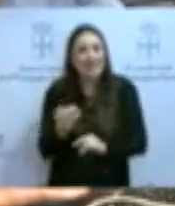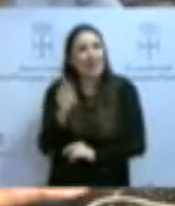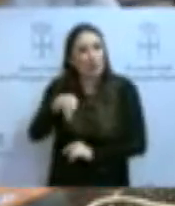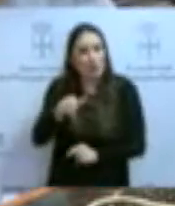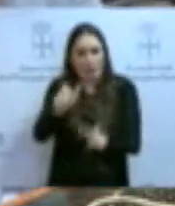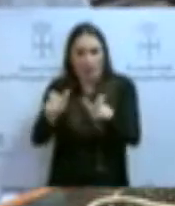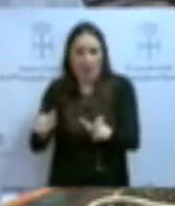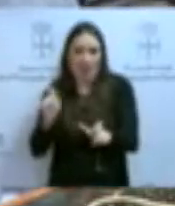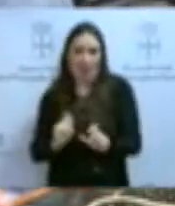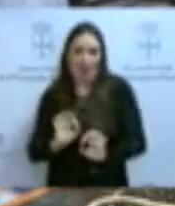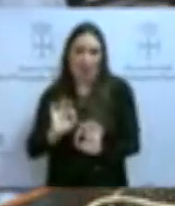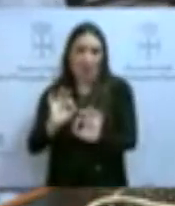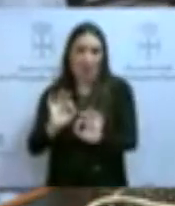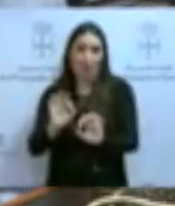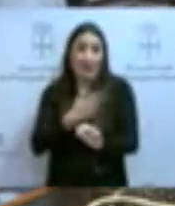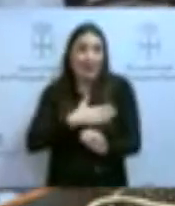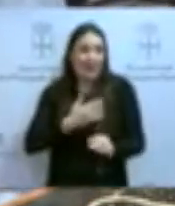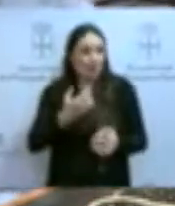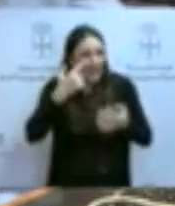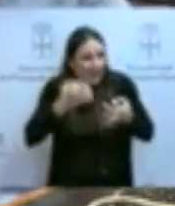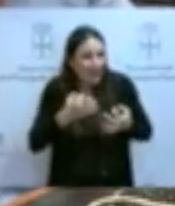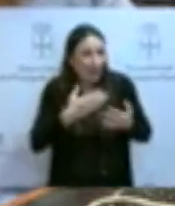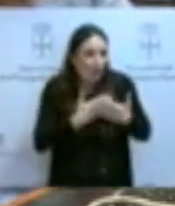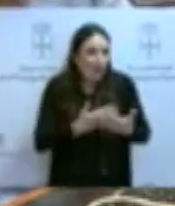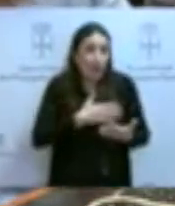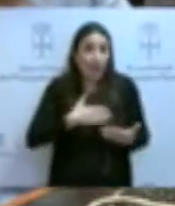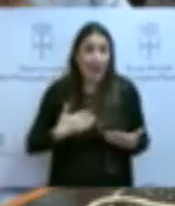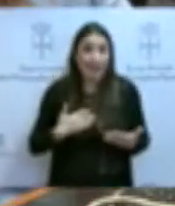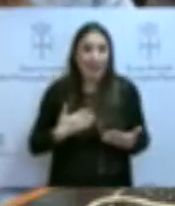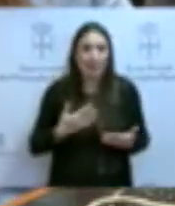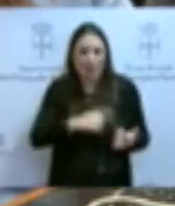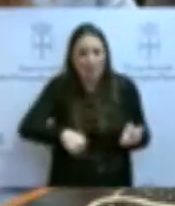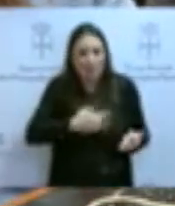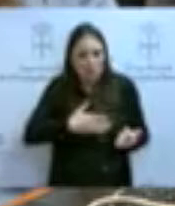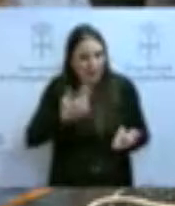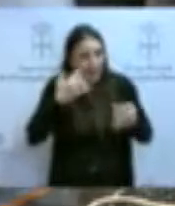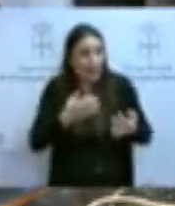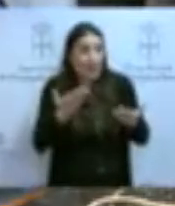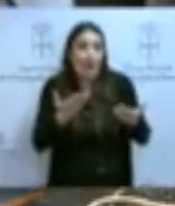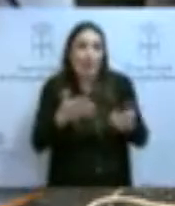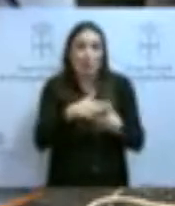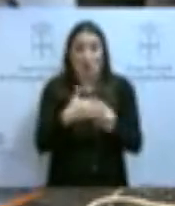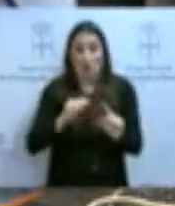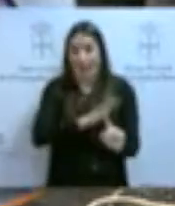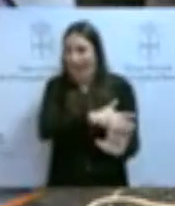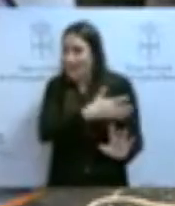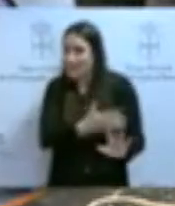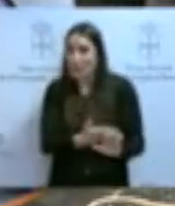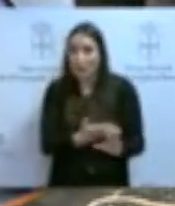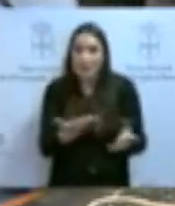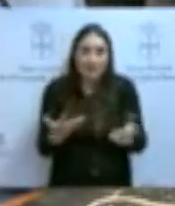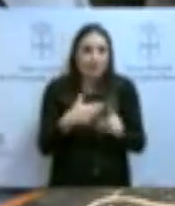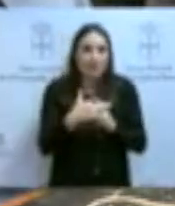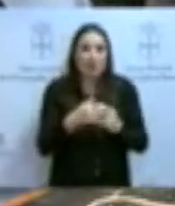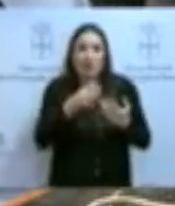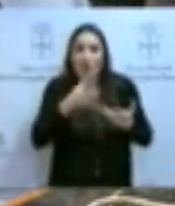adecuado. Quisiéramos creerla porque quisiera creerla, pero comprenderá que los precedentes, con estos precedentes de cuál es la situación